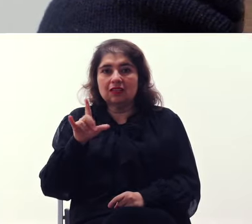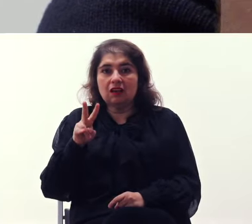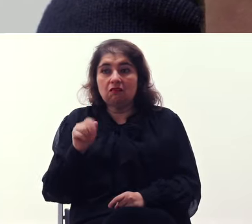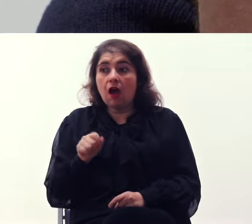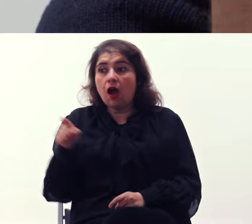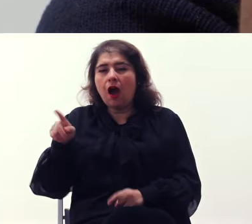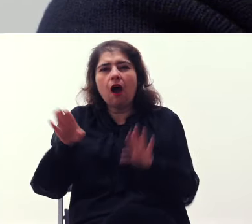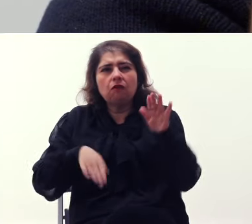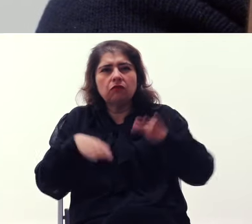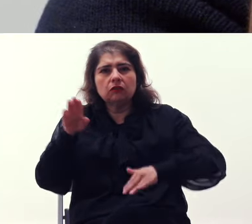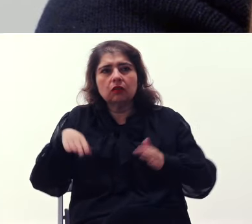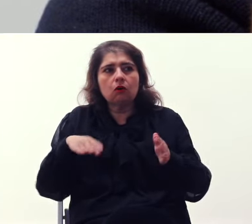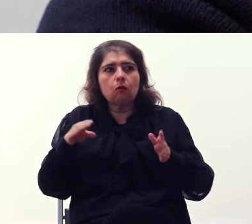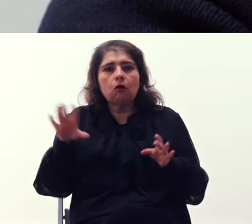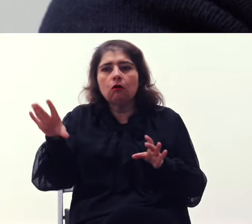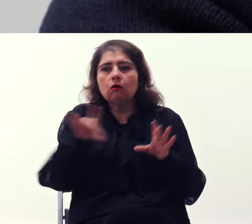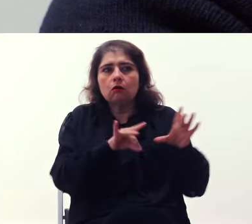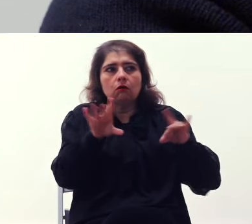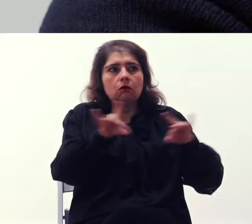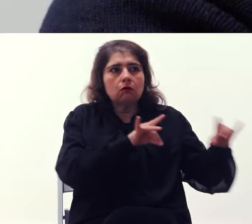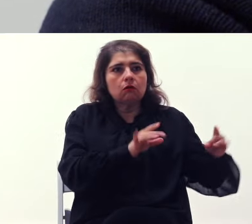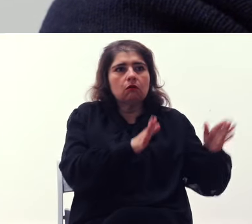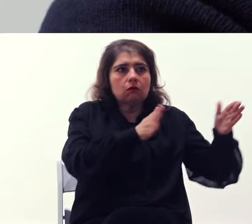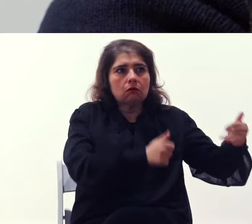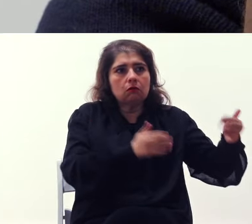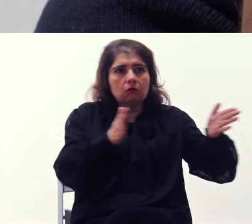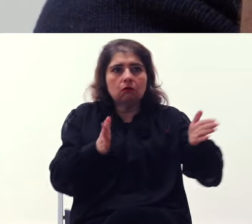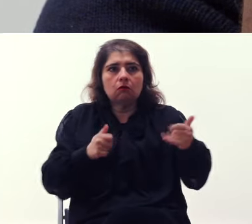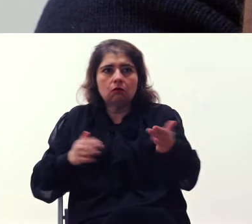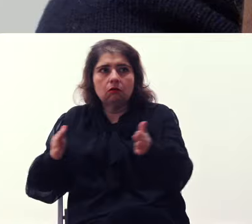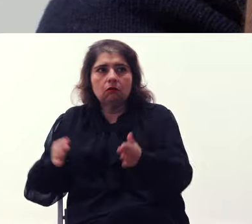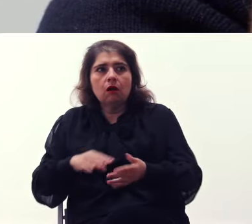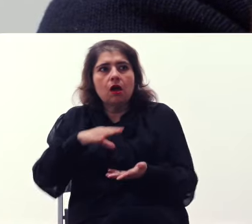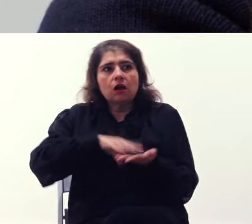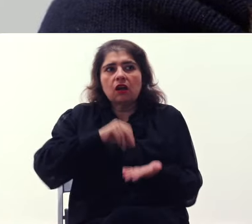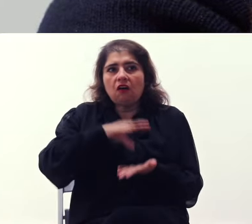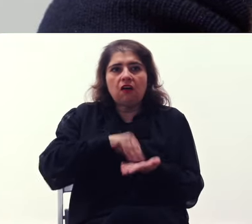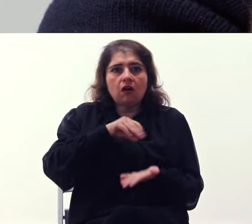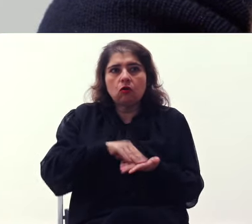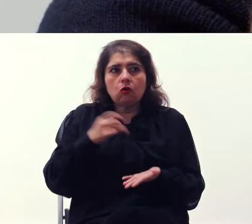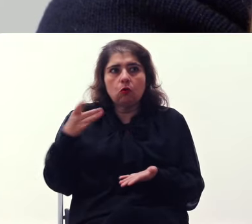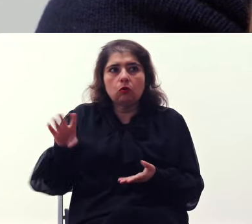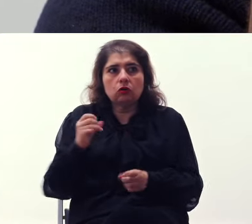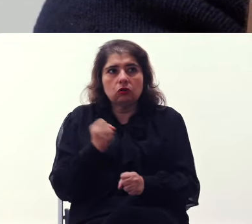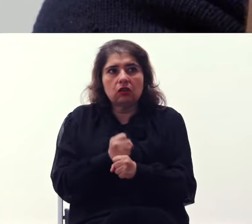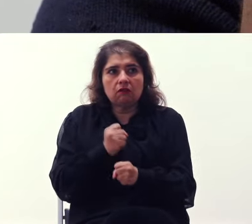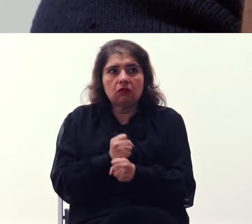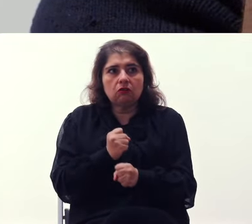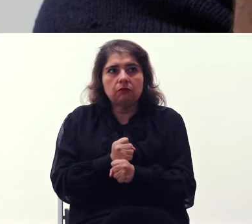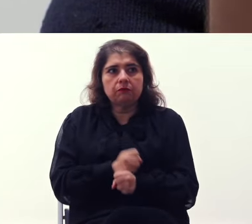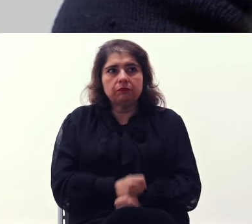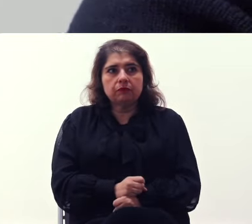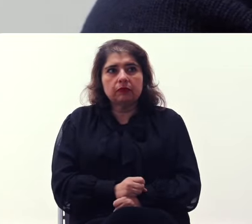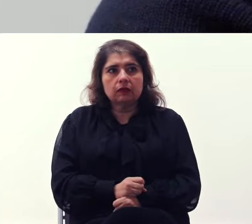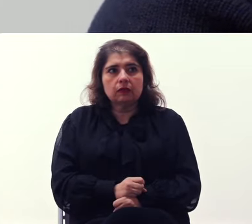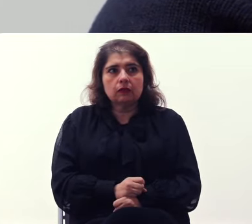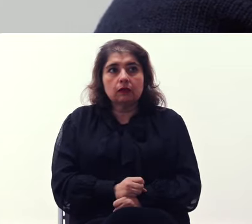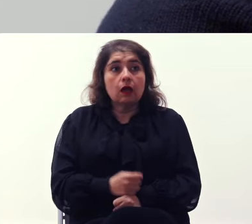este encajonamiento que de repente se hace del trabajo de Vilches como un grabador, ¿no es cierto?,